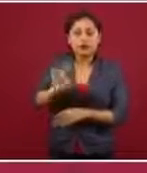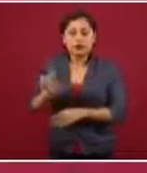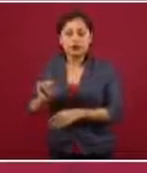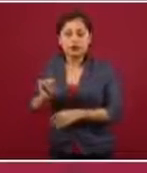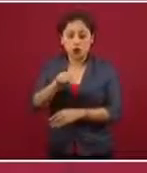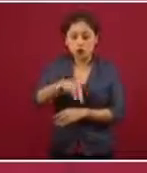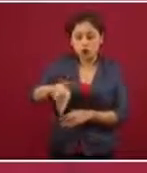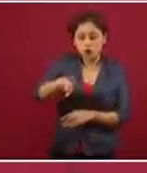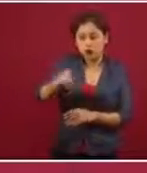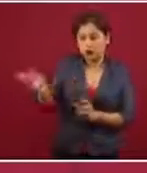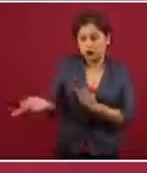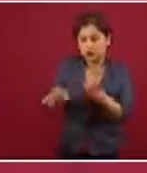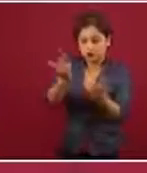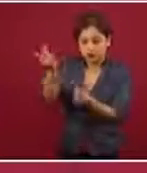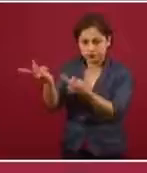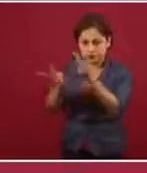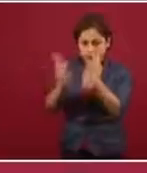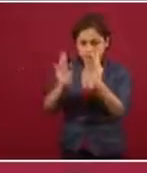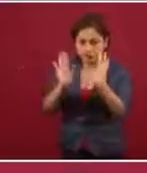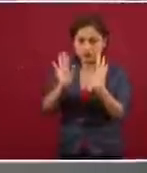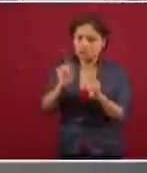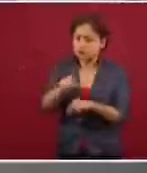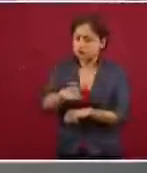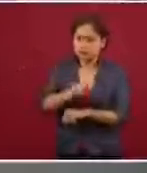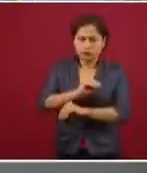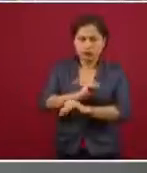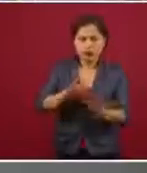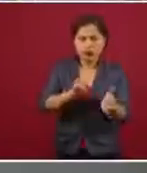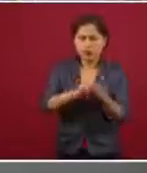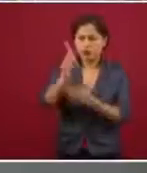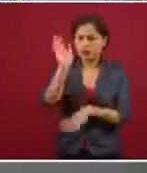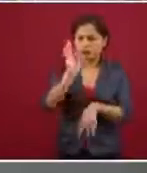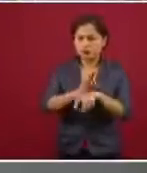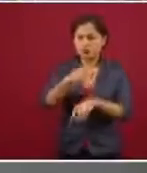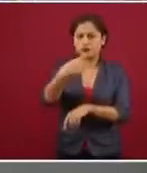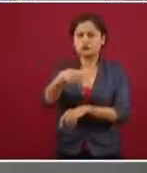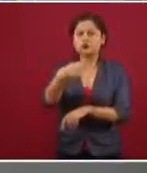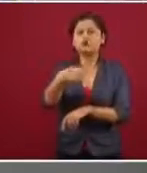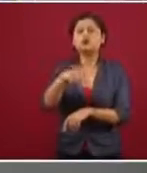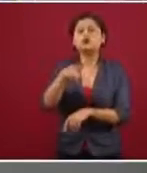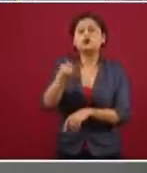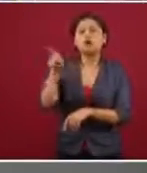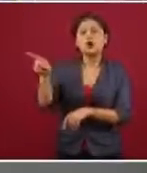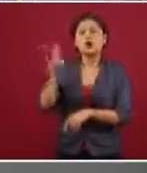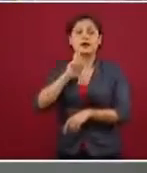todo el derecho a preguntar y él les va a decir si puede contestarles o no.